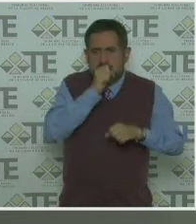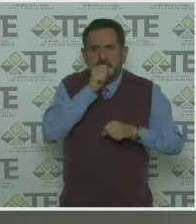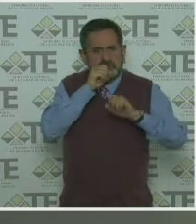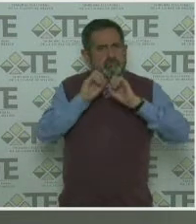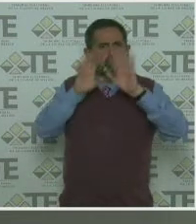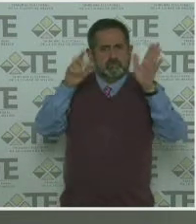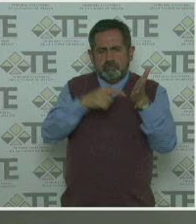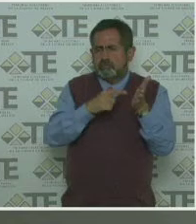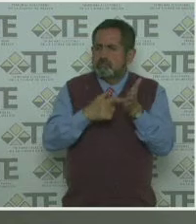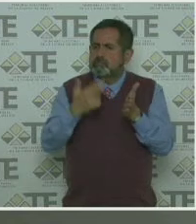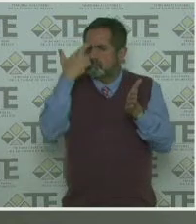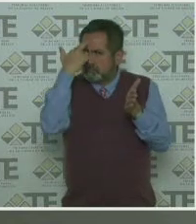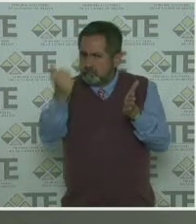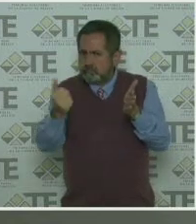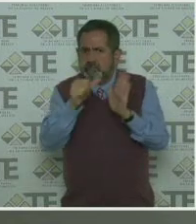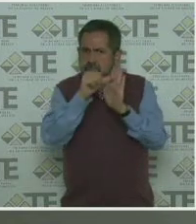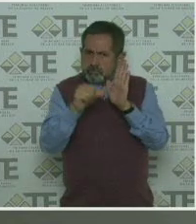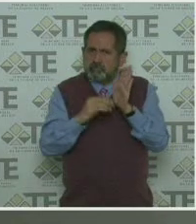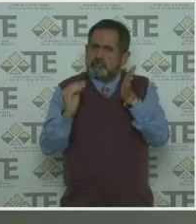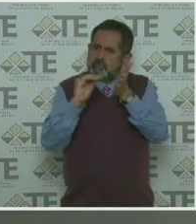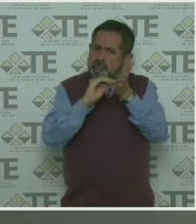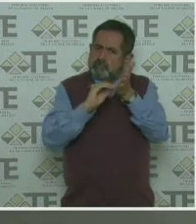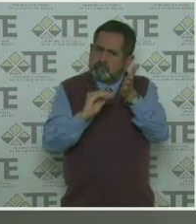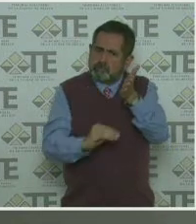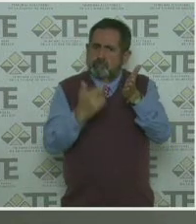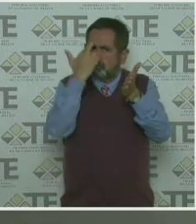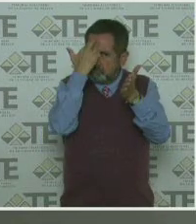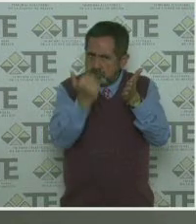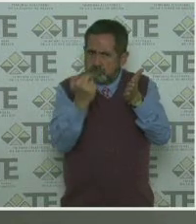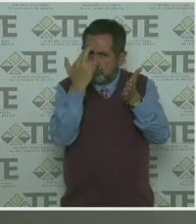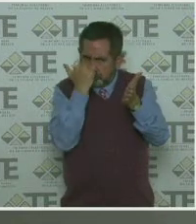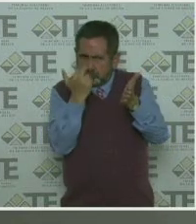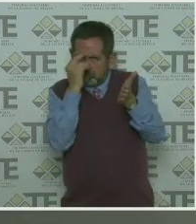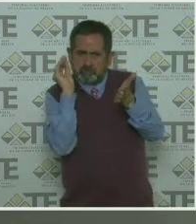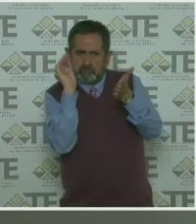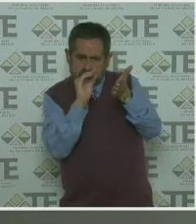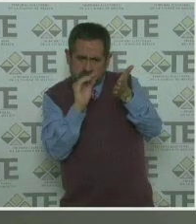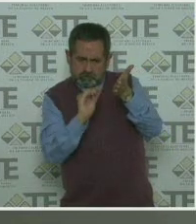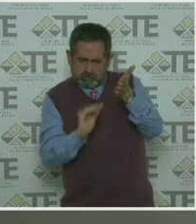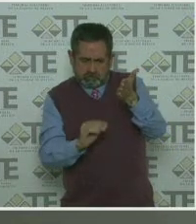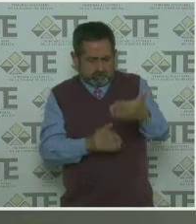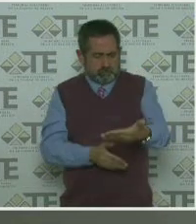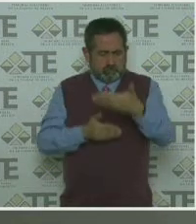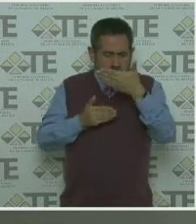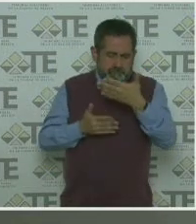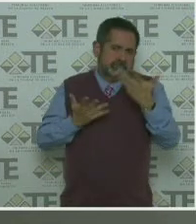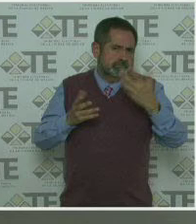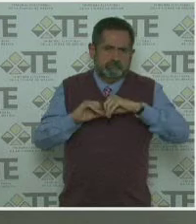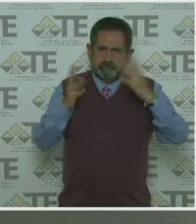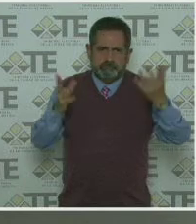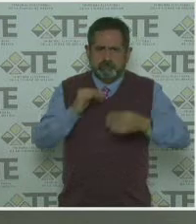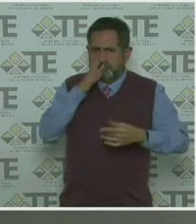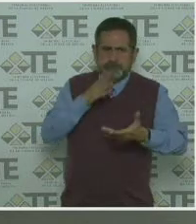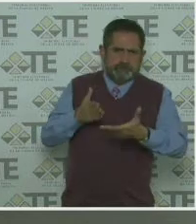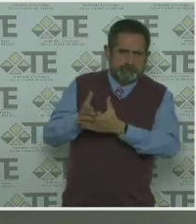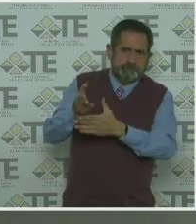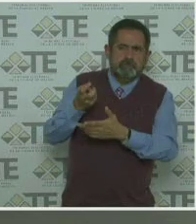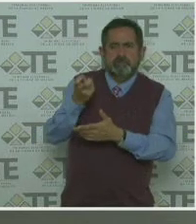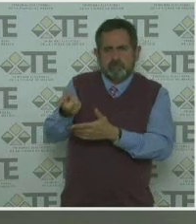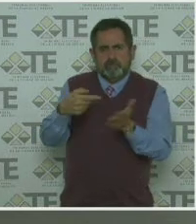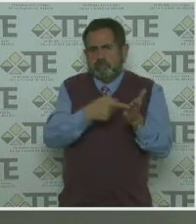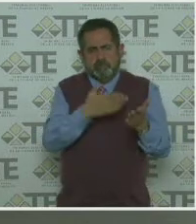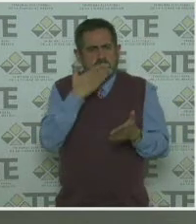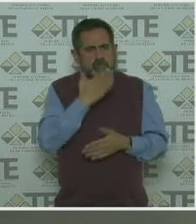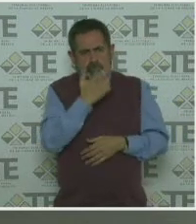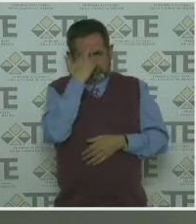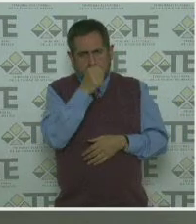preceptos legales aplicables al caso y expuso los argumentos lógico-jurídicos que justifican su contenido, alcances y